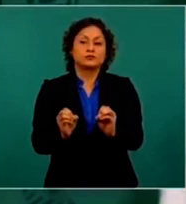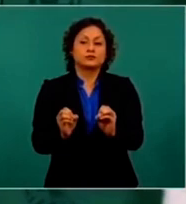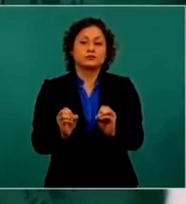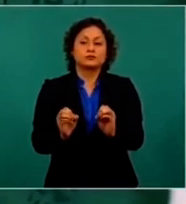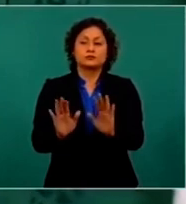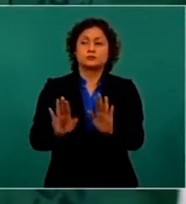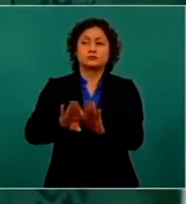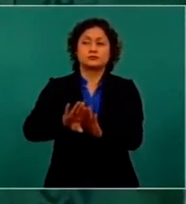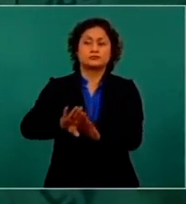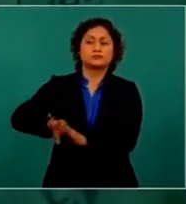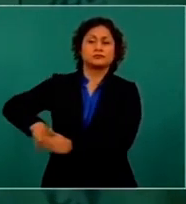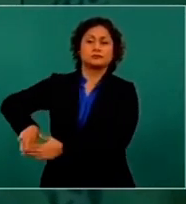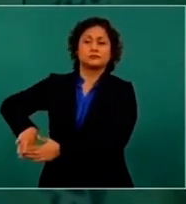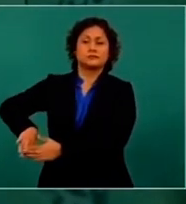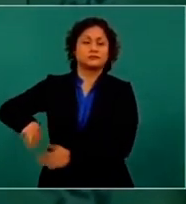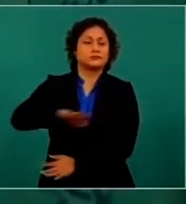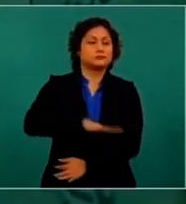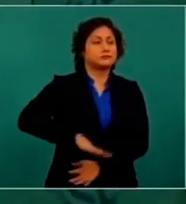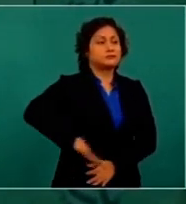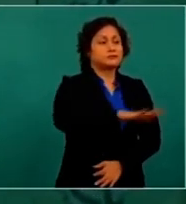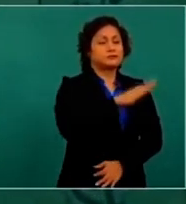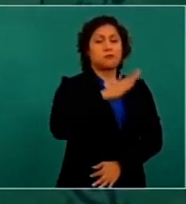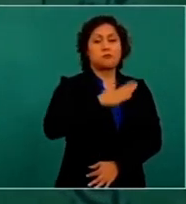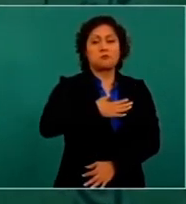represento con dignidad a mi pueblo?